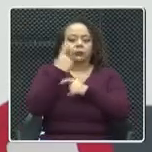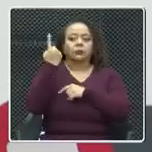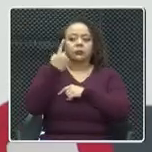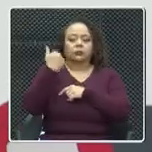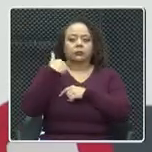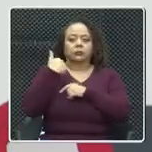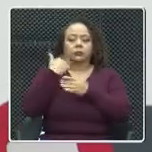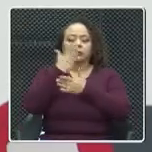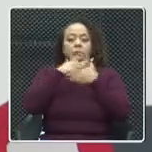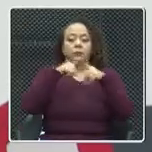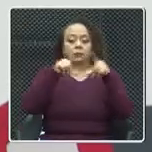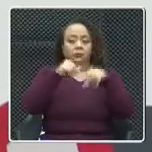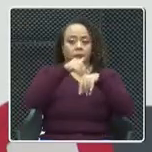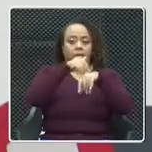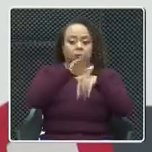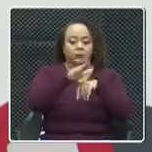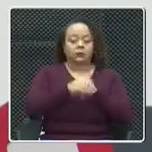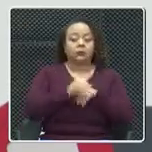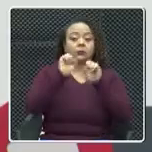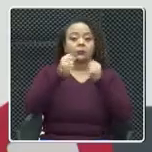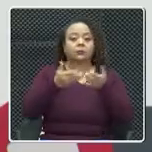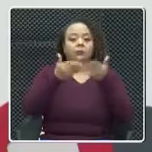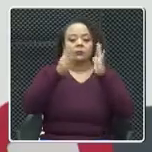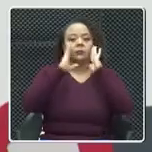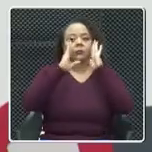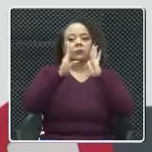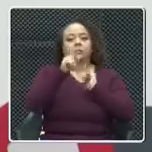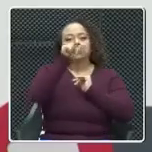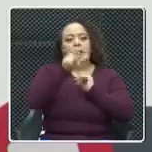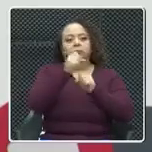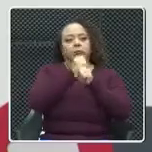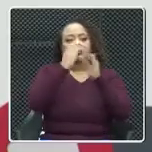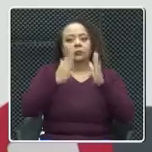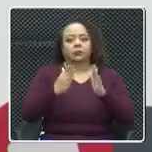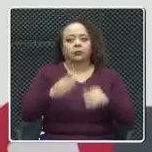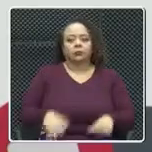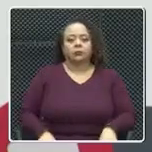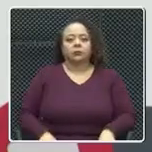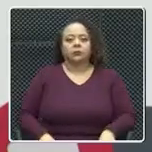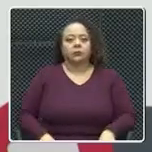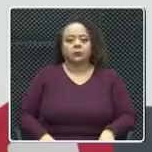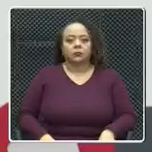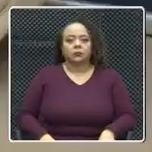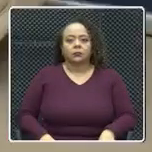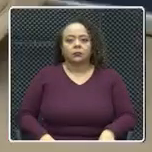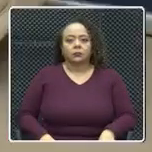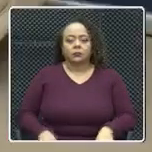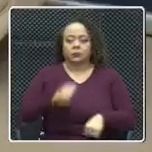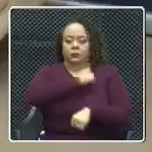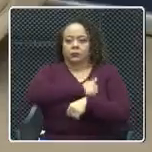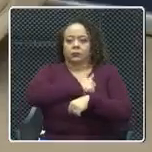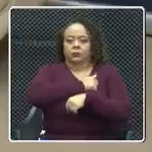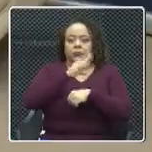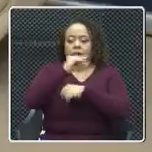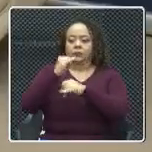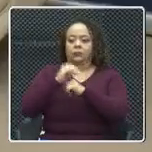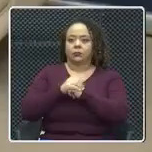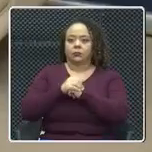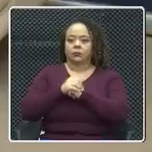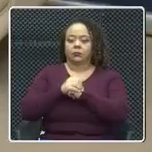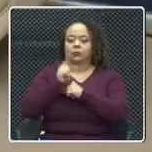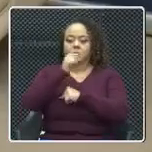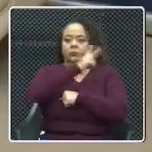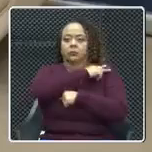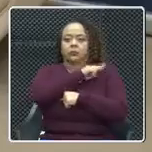va a haber una referencia de por medio donde se le brinde la atención a ese colaborador. Ok, nos dice... Instancia, en el tanto